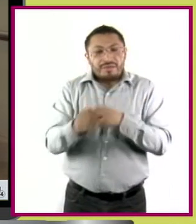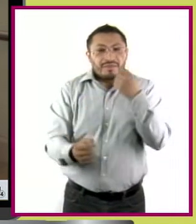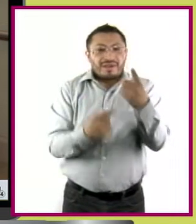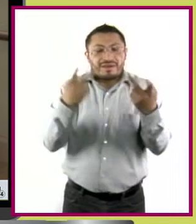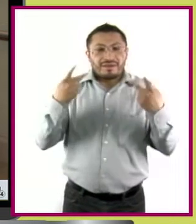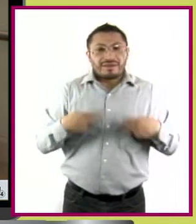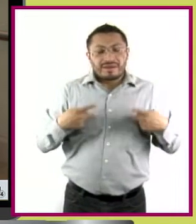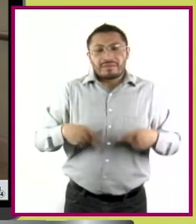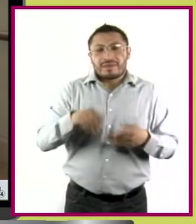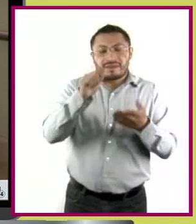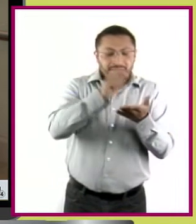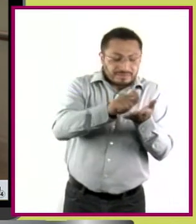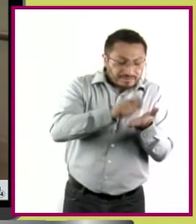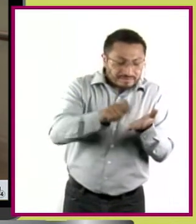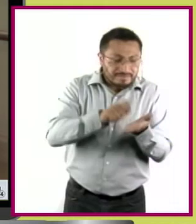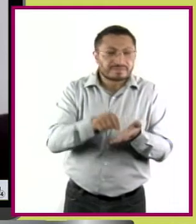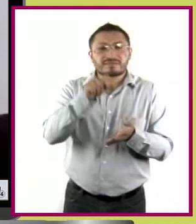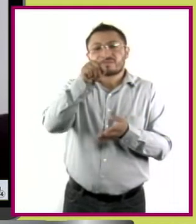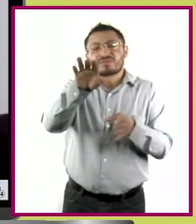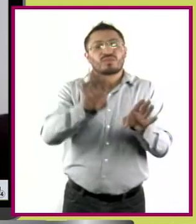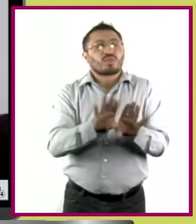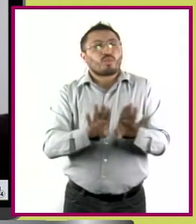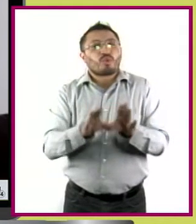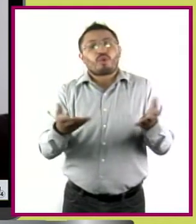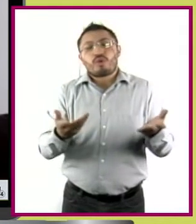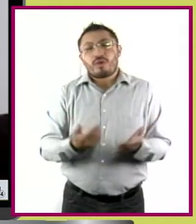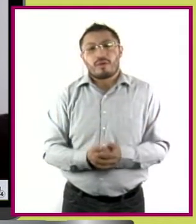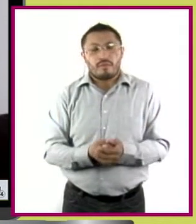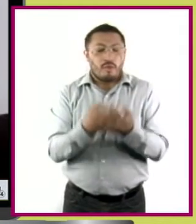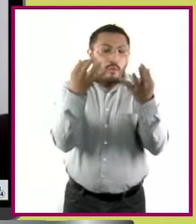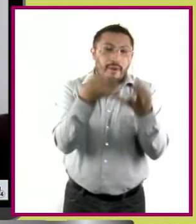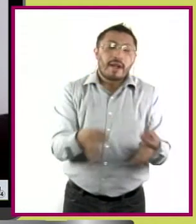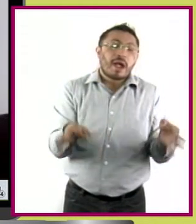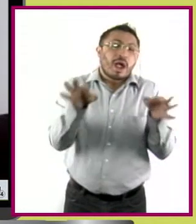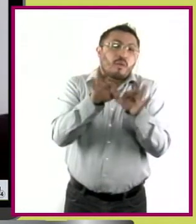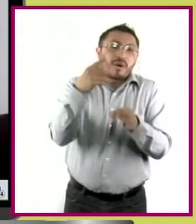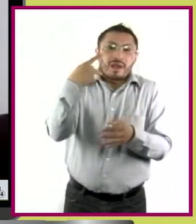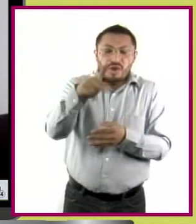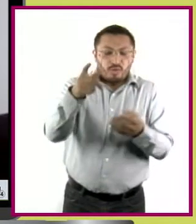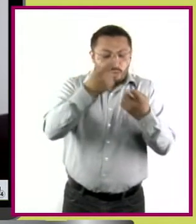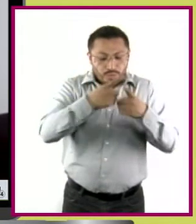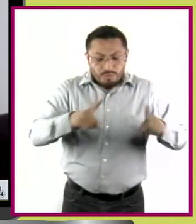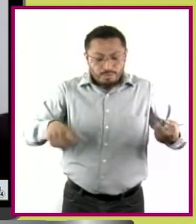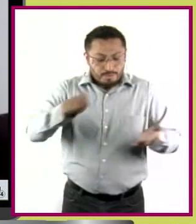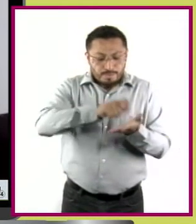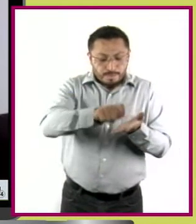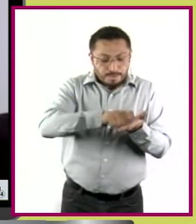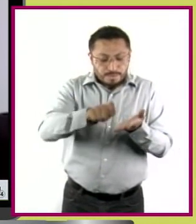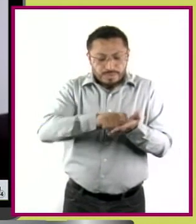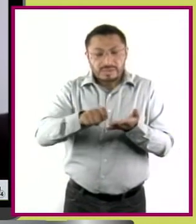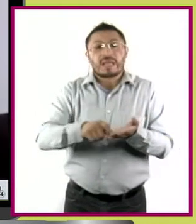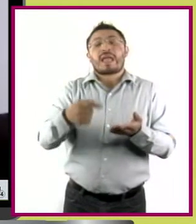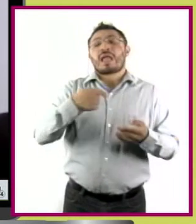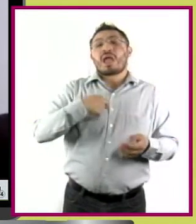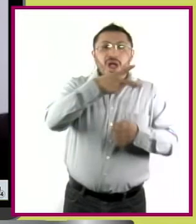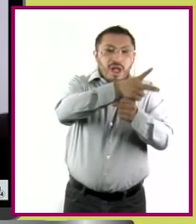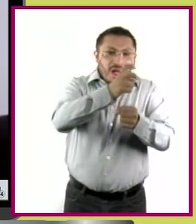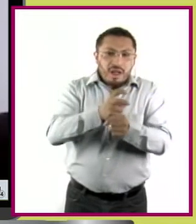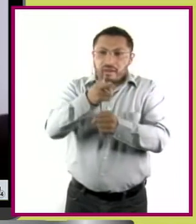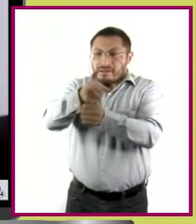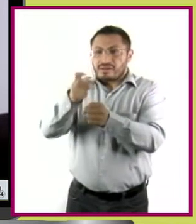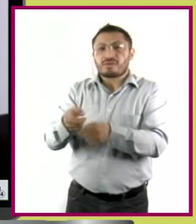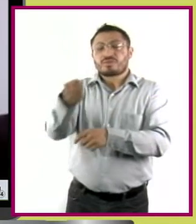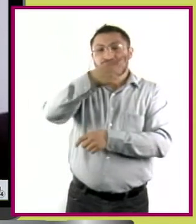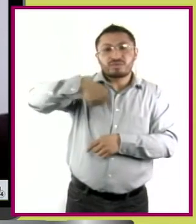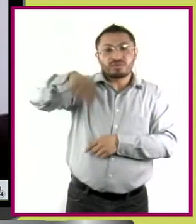o autoras que se vuelvan parte fundamental de tu desarrollo. Los invito a que